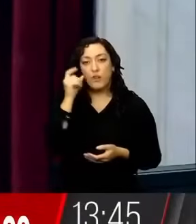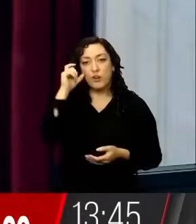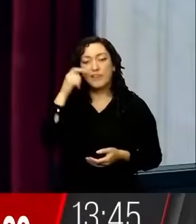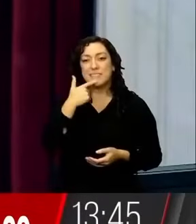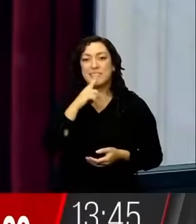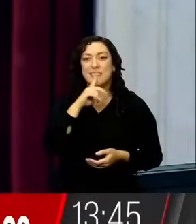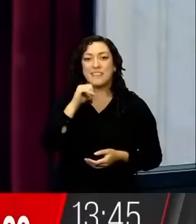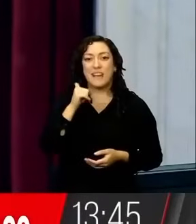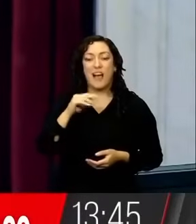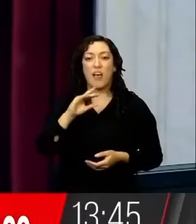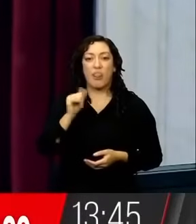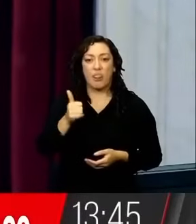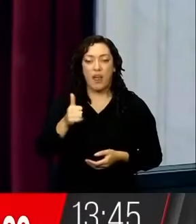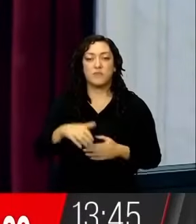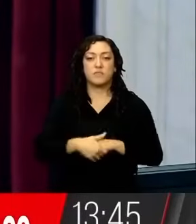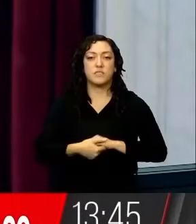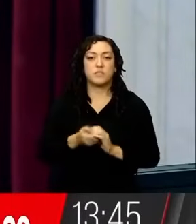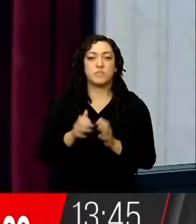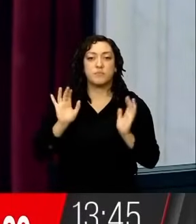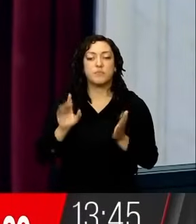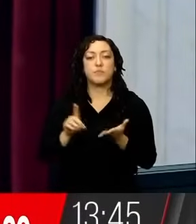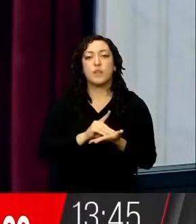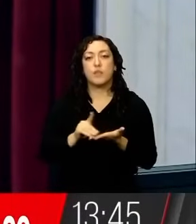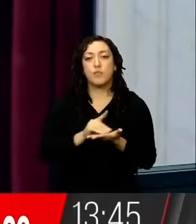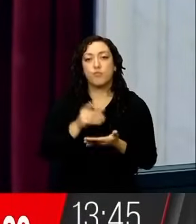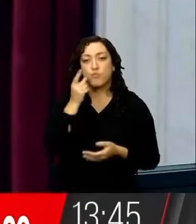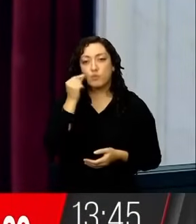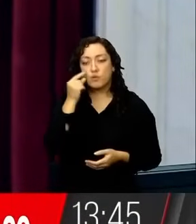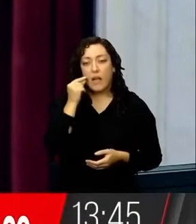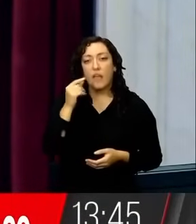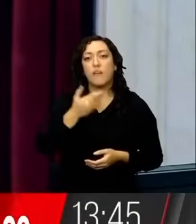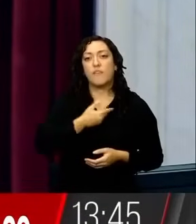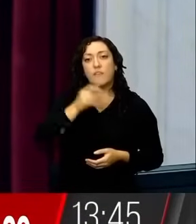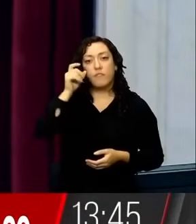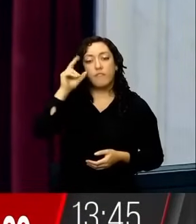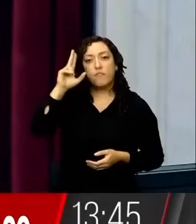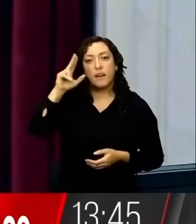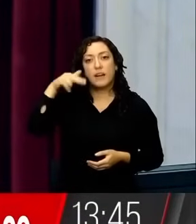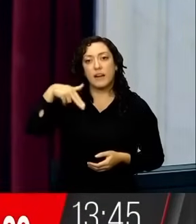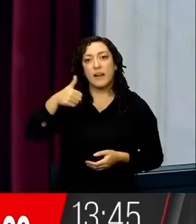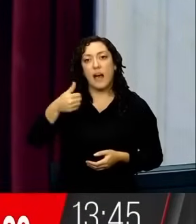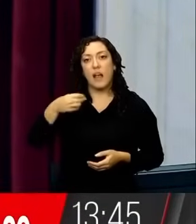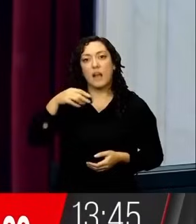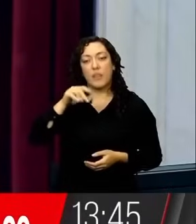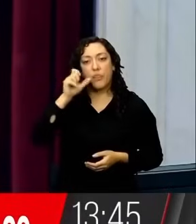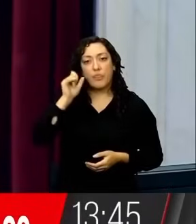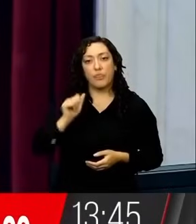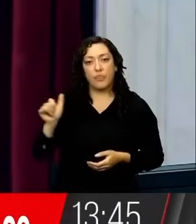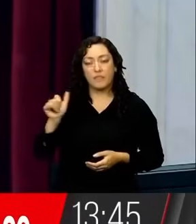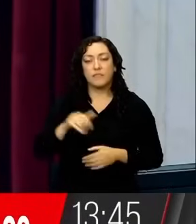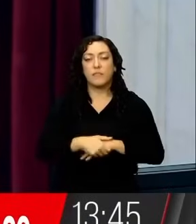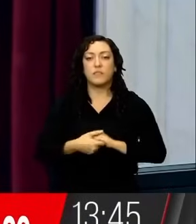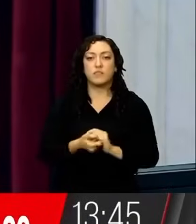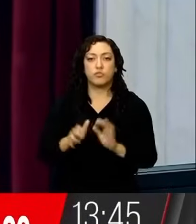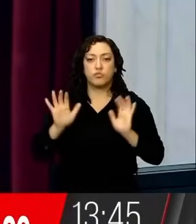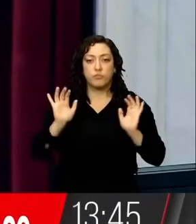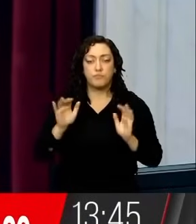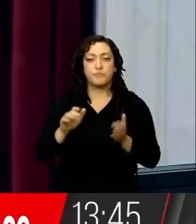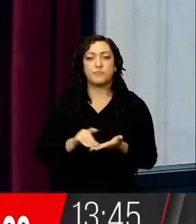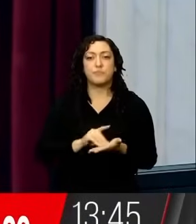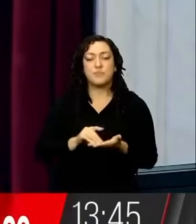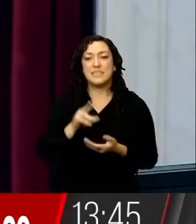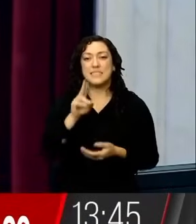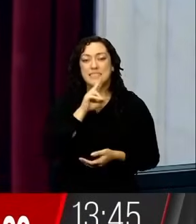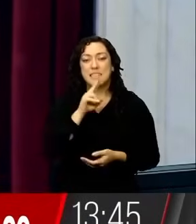Estrada. Abstención. Abstención. Diputado Ramiro Fernández. Abstención, presidente. Abstención.